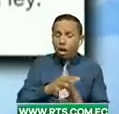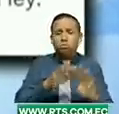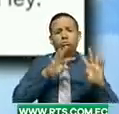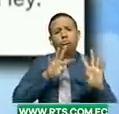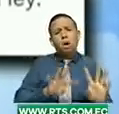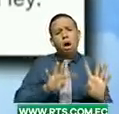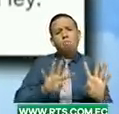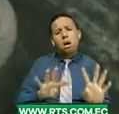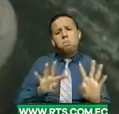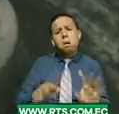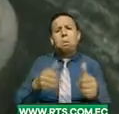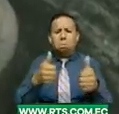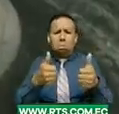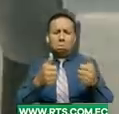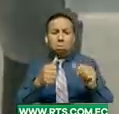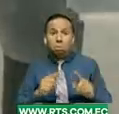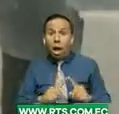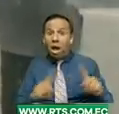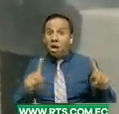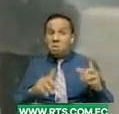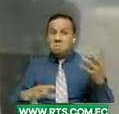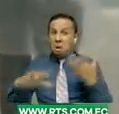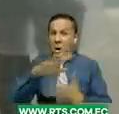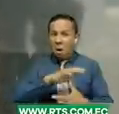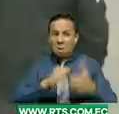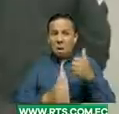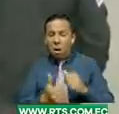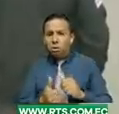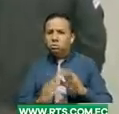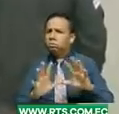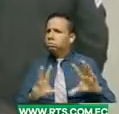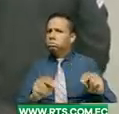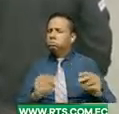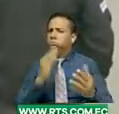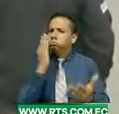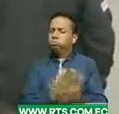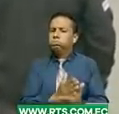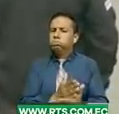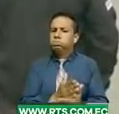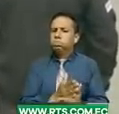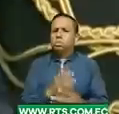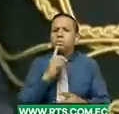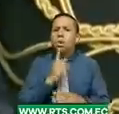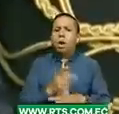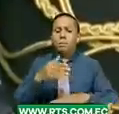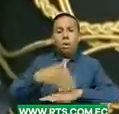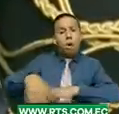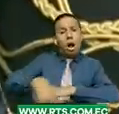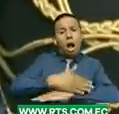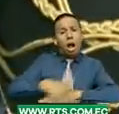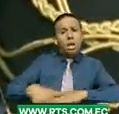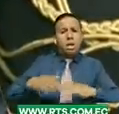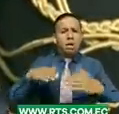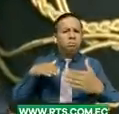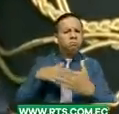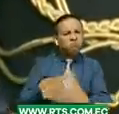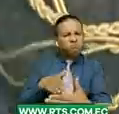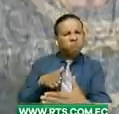de la ley, escribió. Y es que hubo novedades, las vías fueron cerradas. Por eso hay detenidos, señaló el ministro de